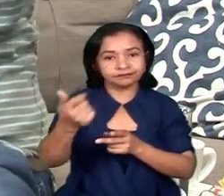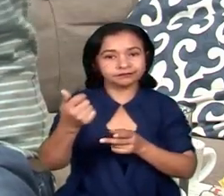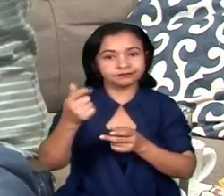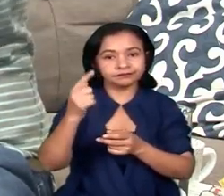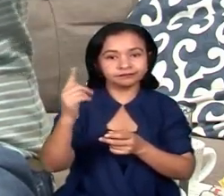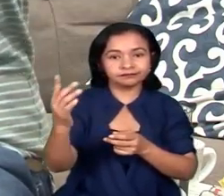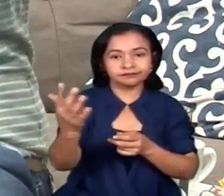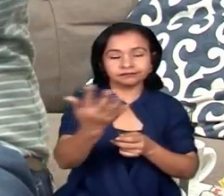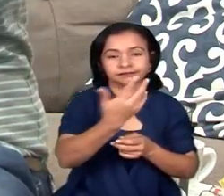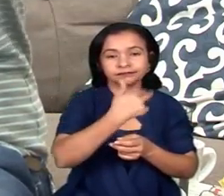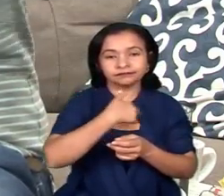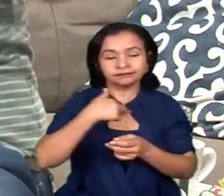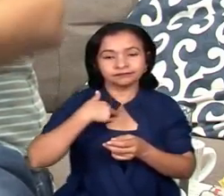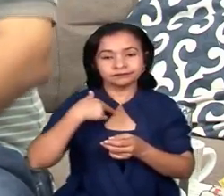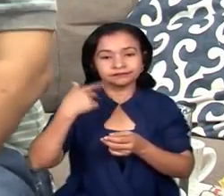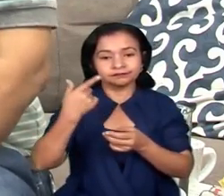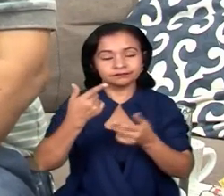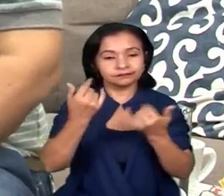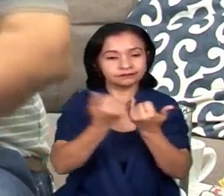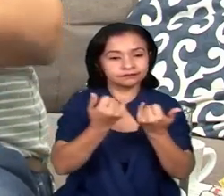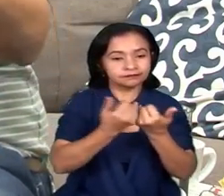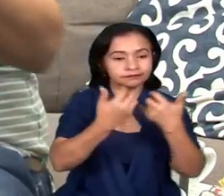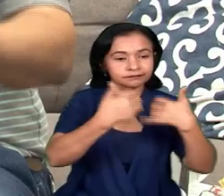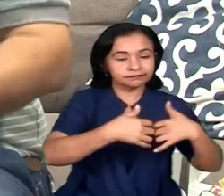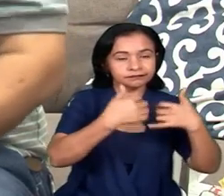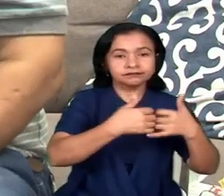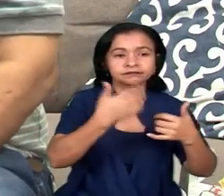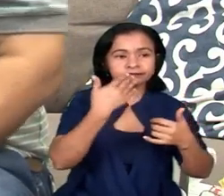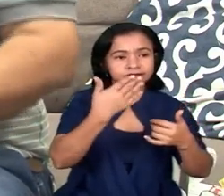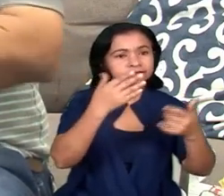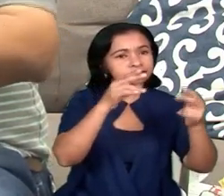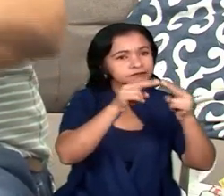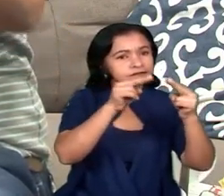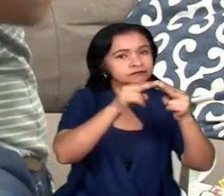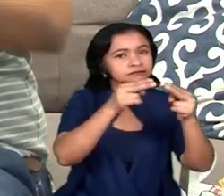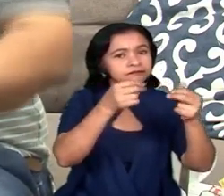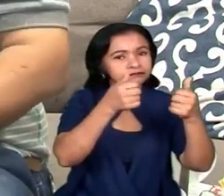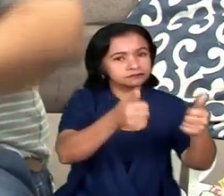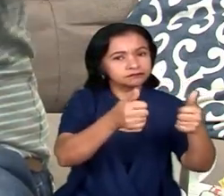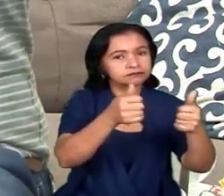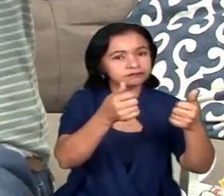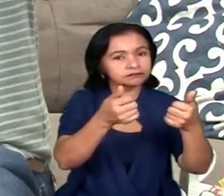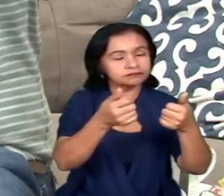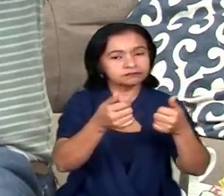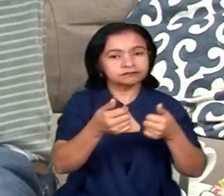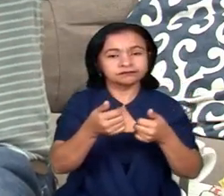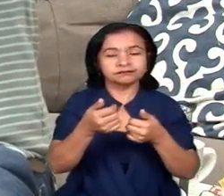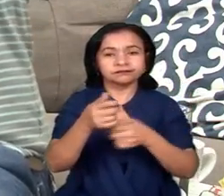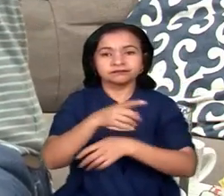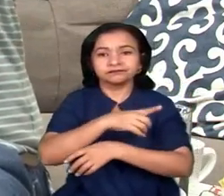todo lo que hizo el gobierno con el empresariado fue muy bueno, fue